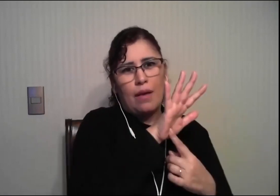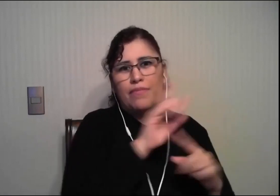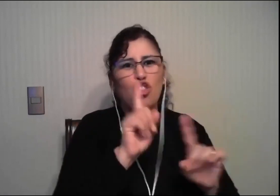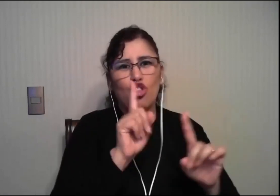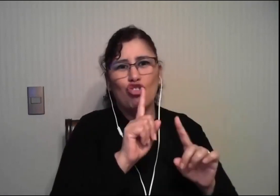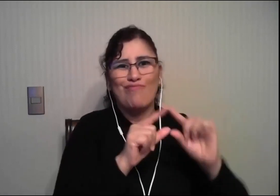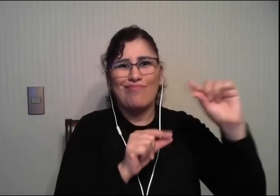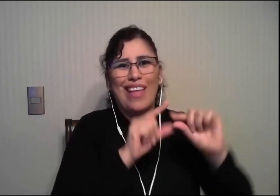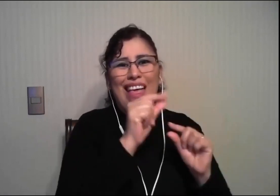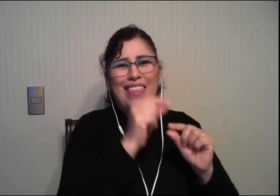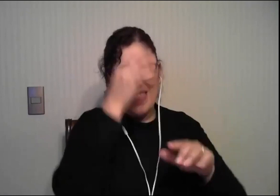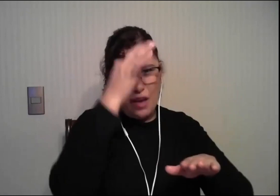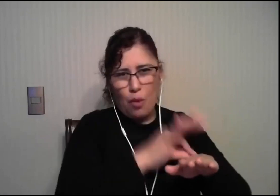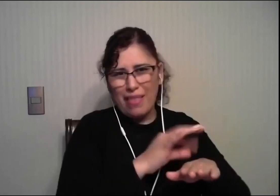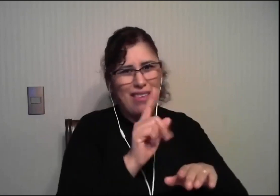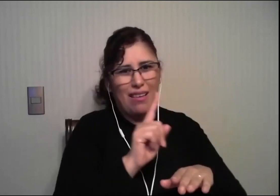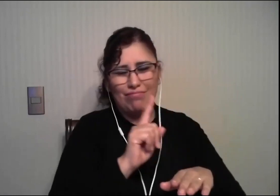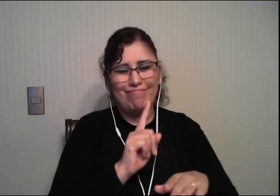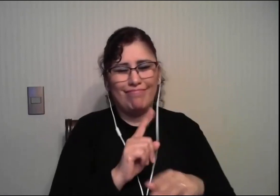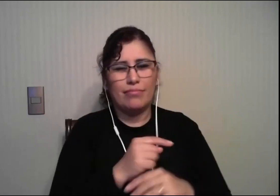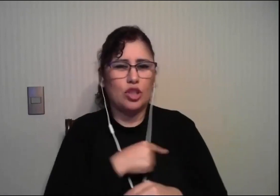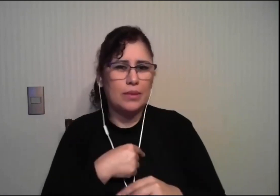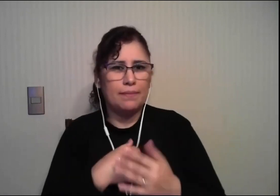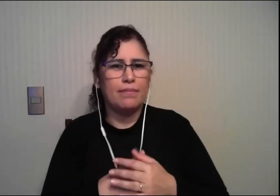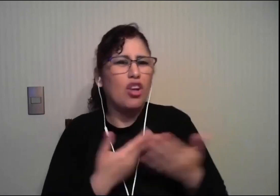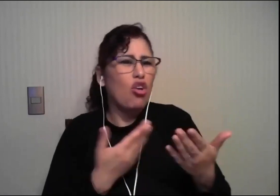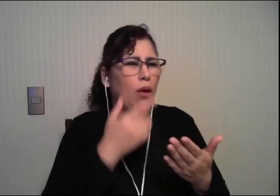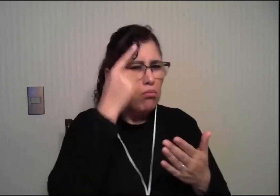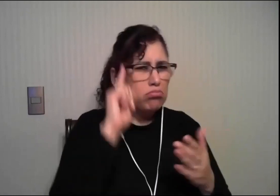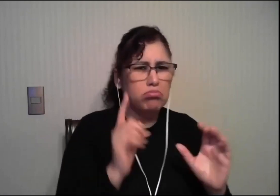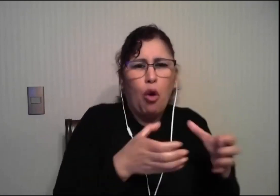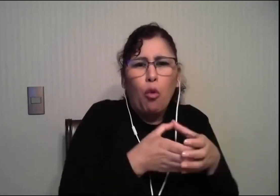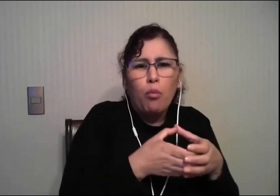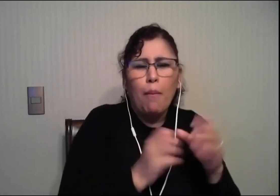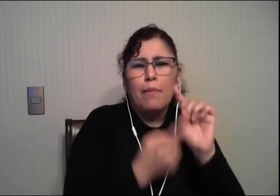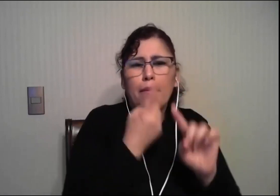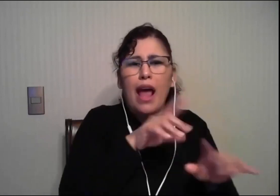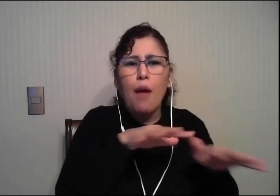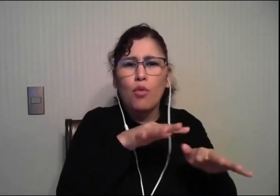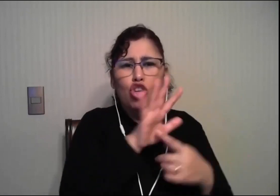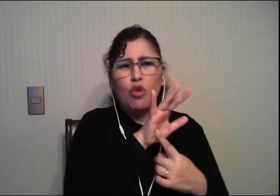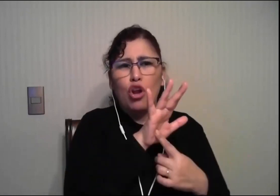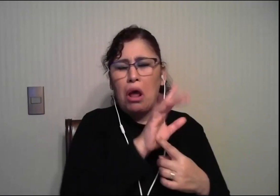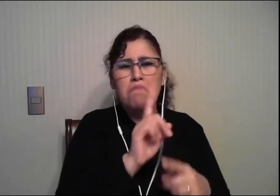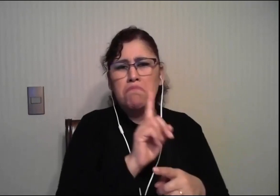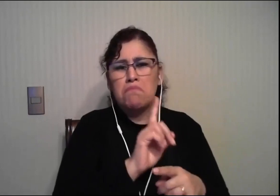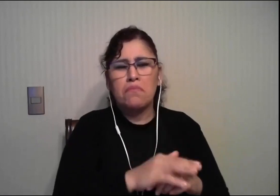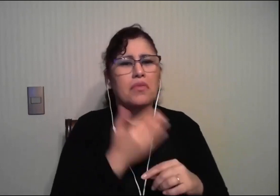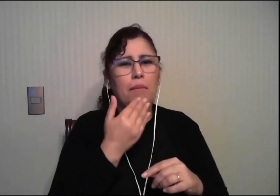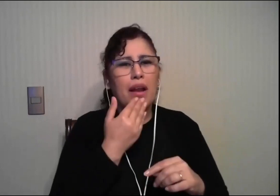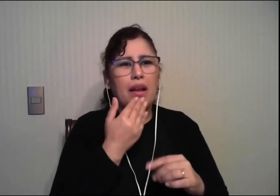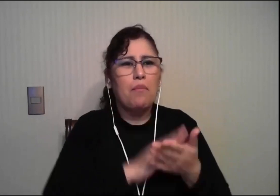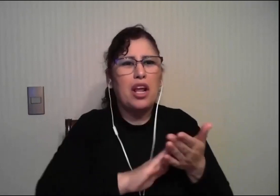neuropatía. pero ¿tiene algún nombre ese tipo de lesiones de la primera motoneurona? No lesiones de primera motoneurona,